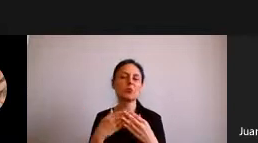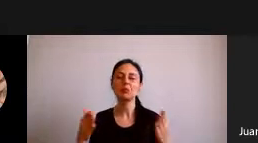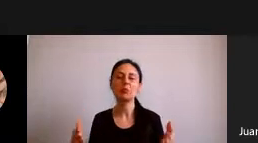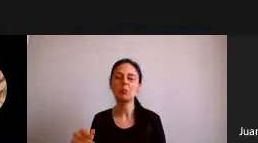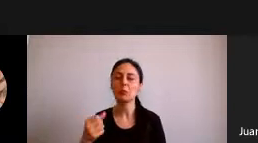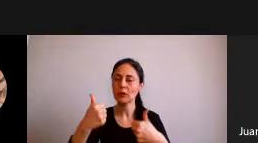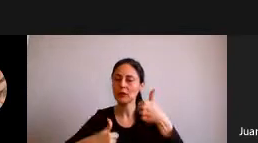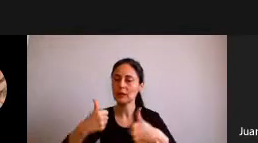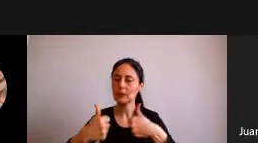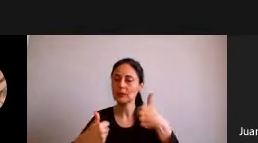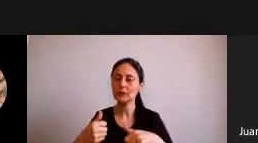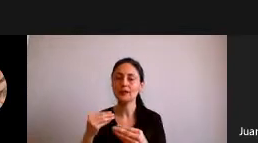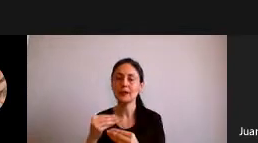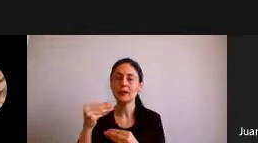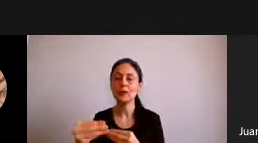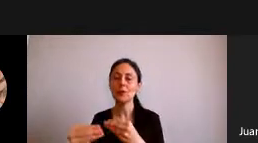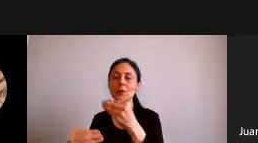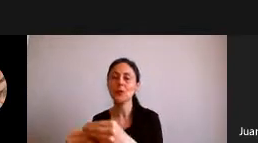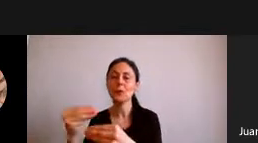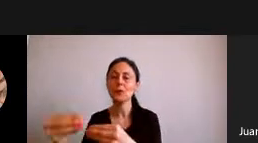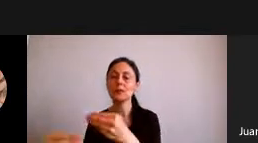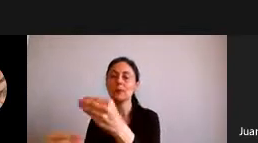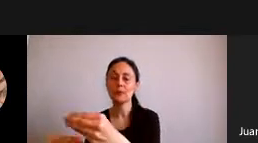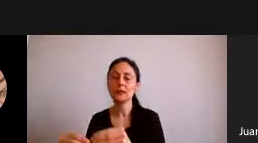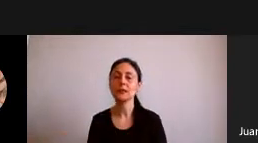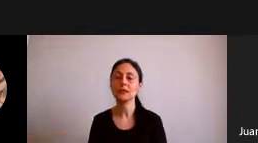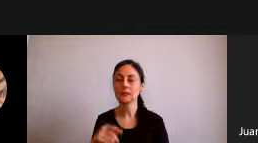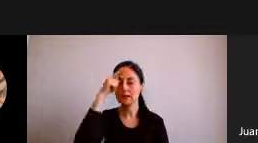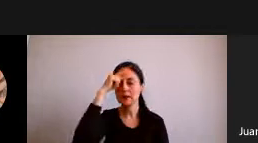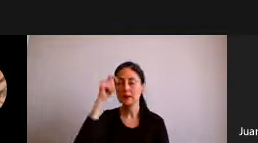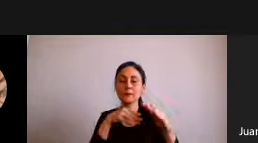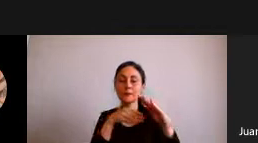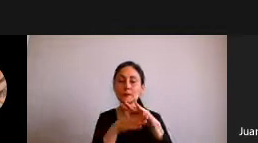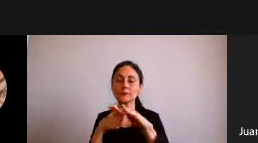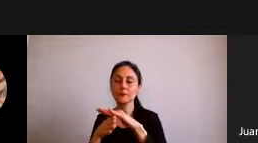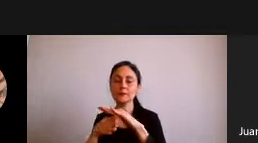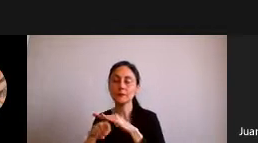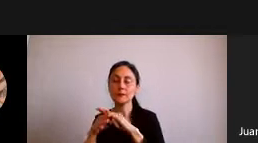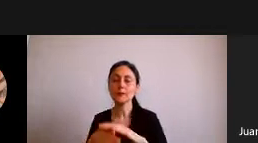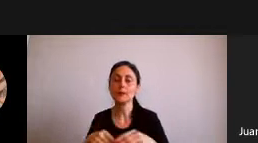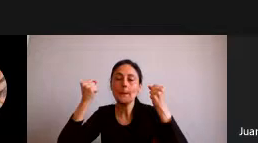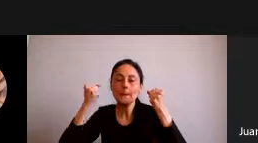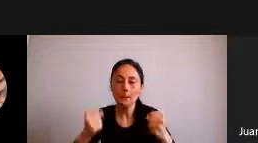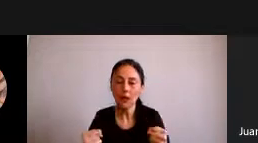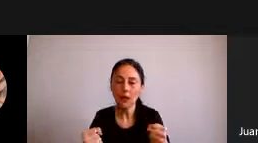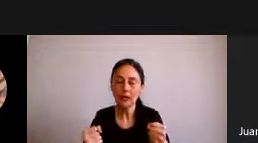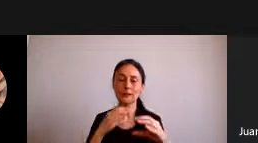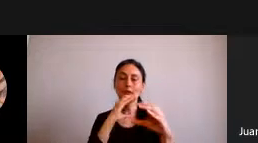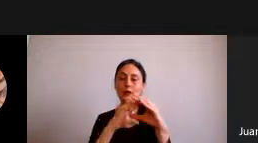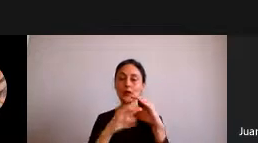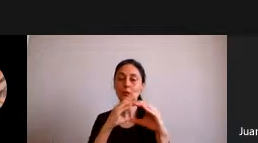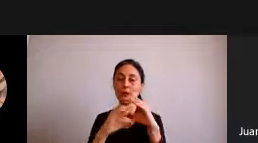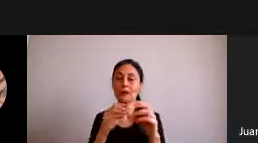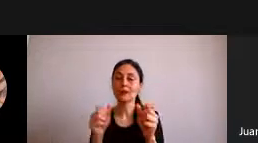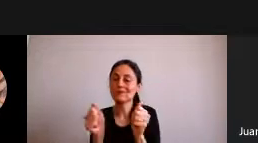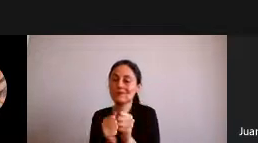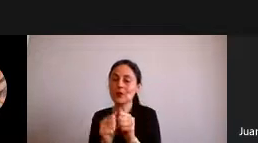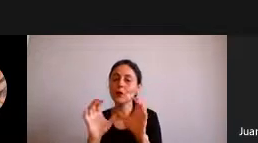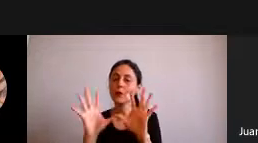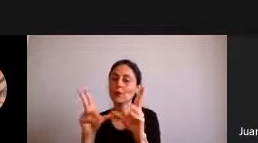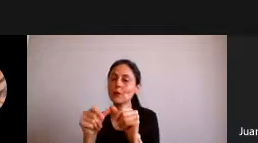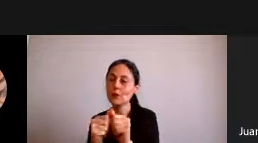fondo de hacer un proceso en que el paciente, debido a este aislamiento, pueda nuevamente ir comunicándose con sus familias, con los seres